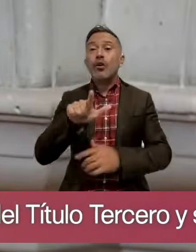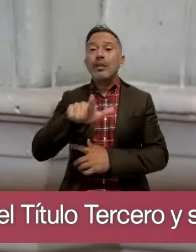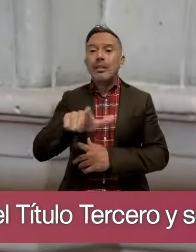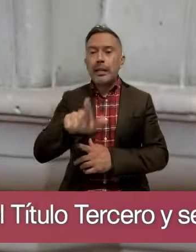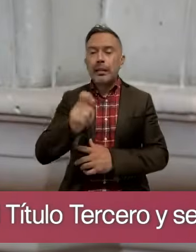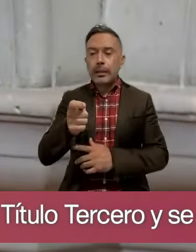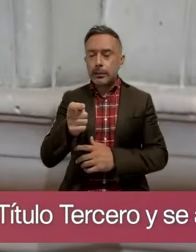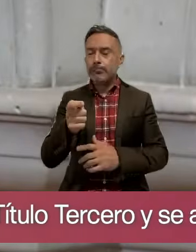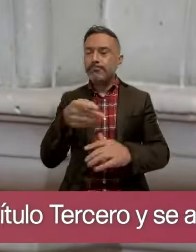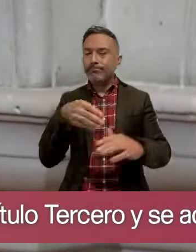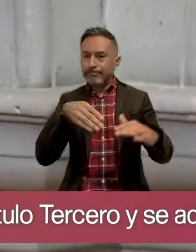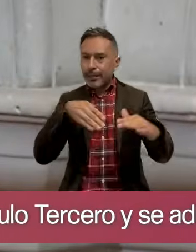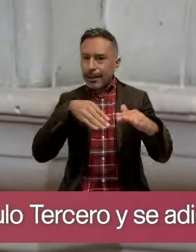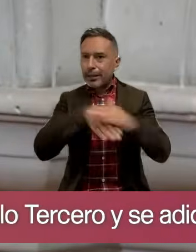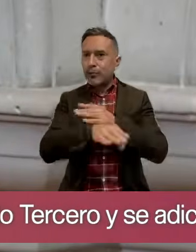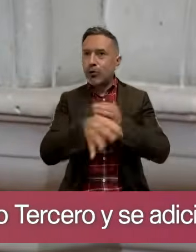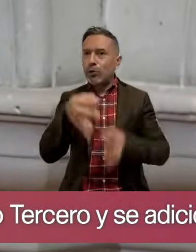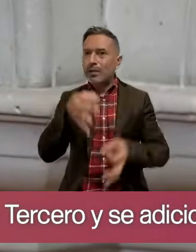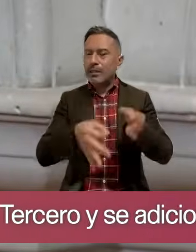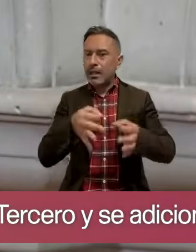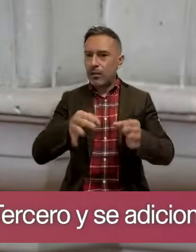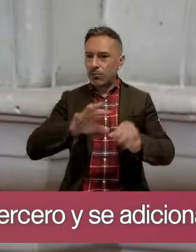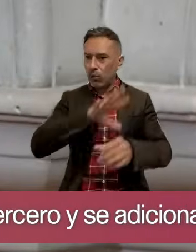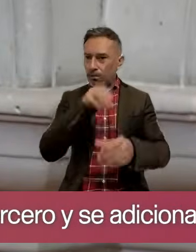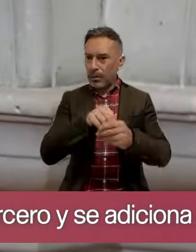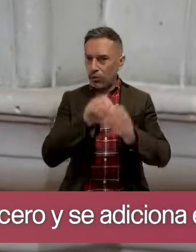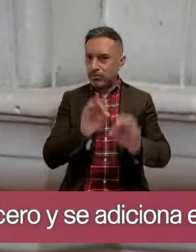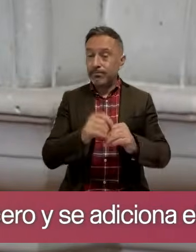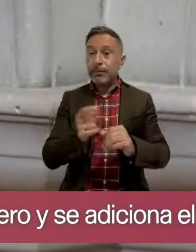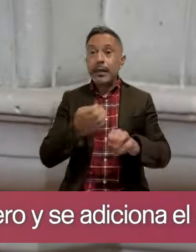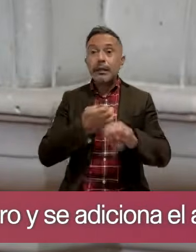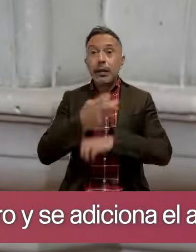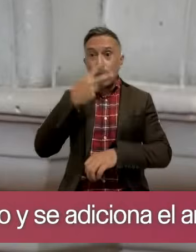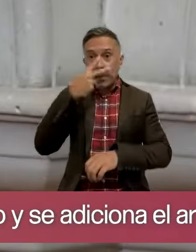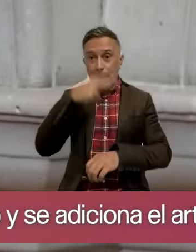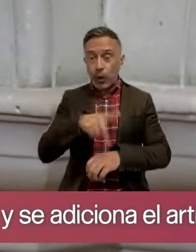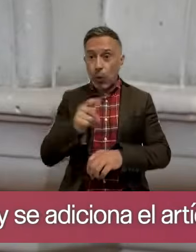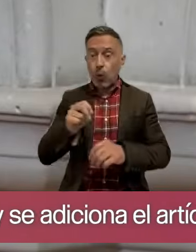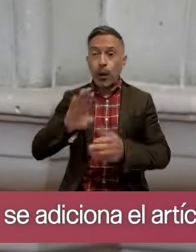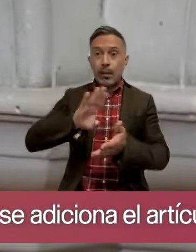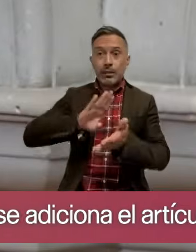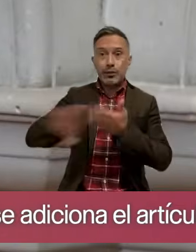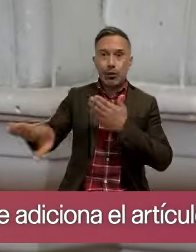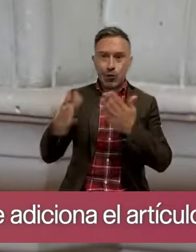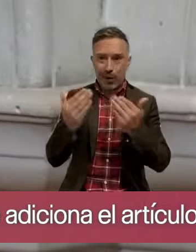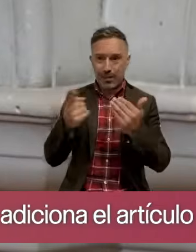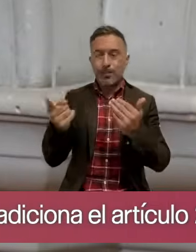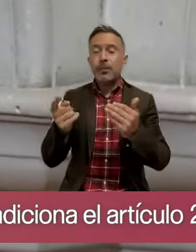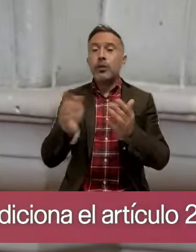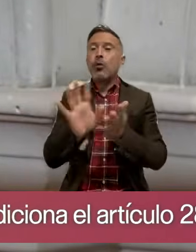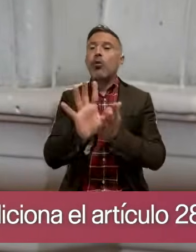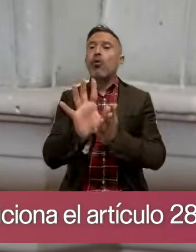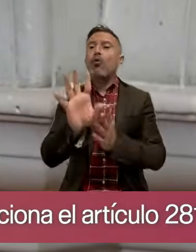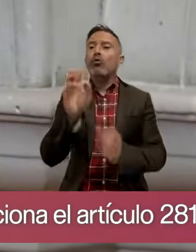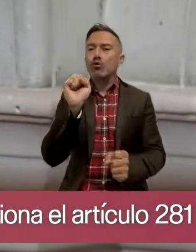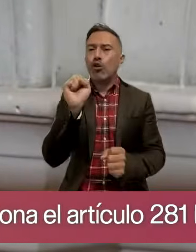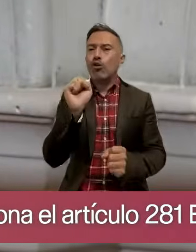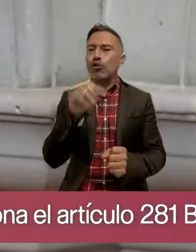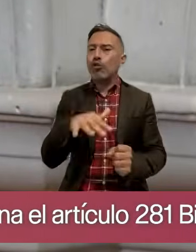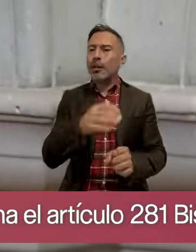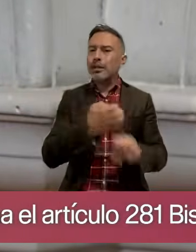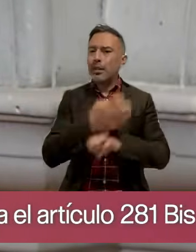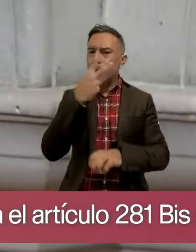la justicia. En el Estado de México, esto no es una excepción. En el artículo 5 de nuestra Constitución local